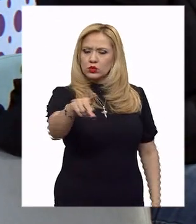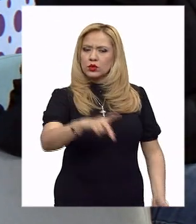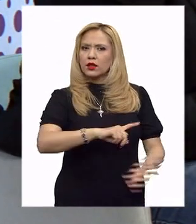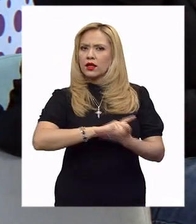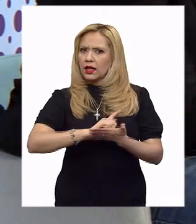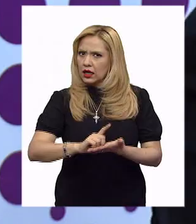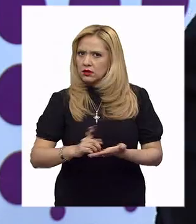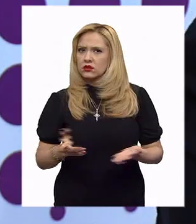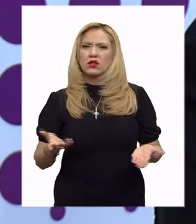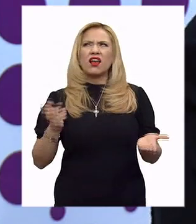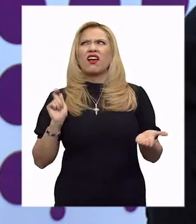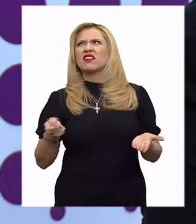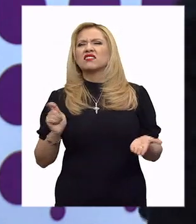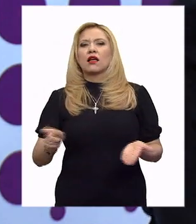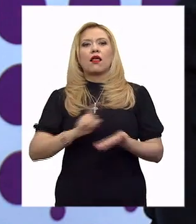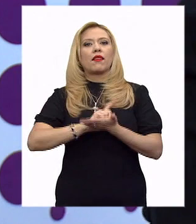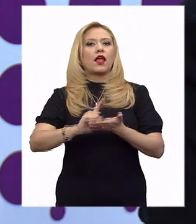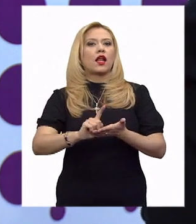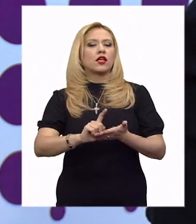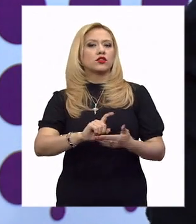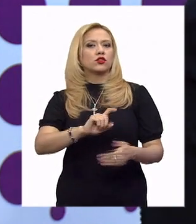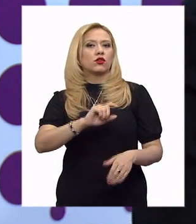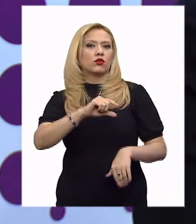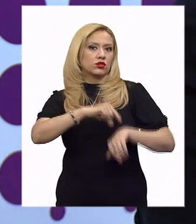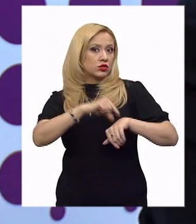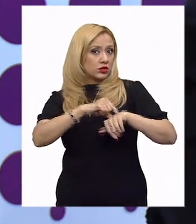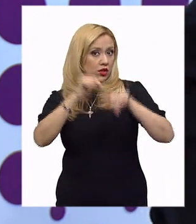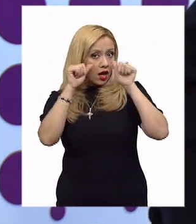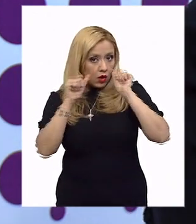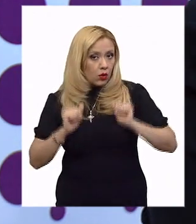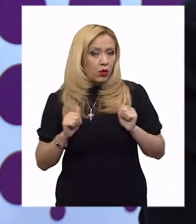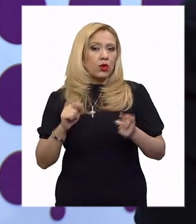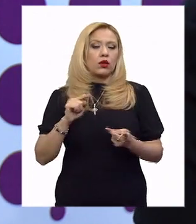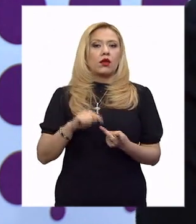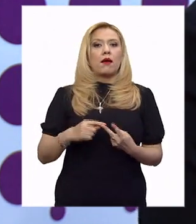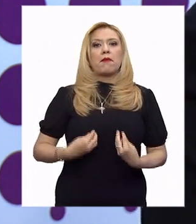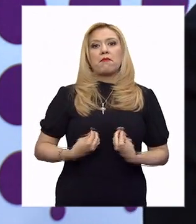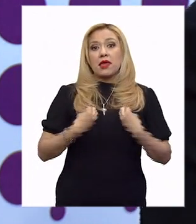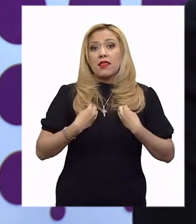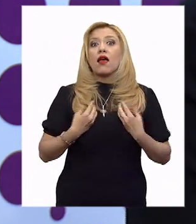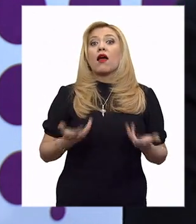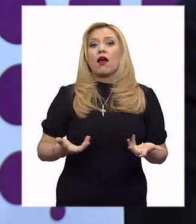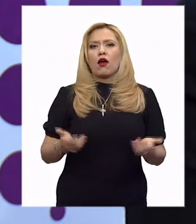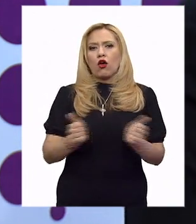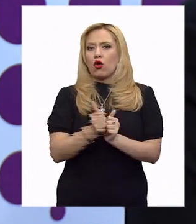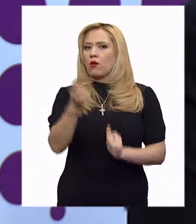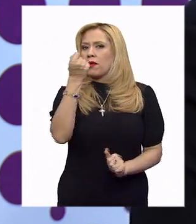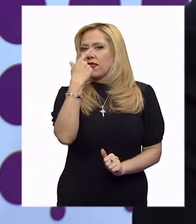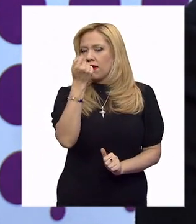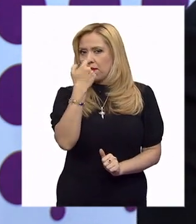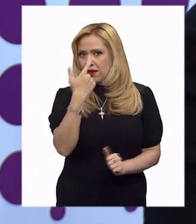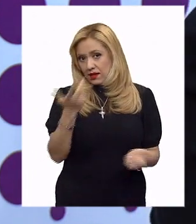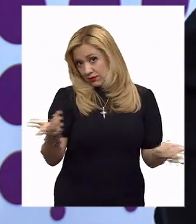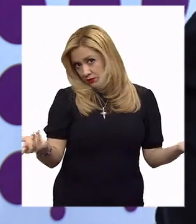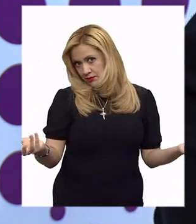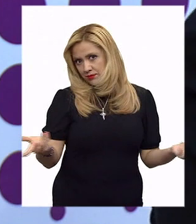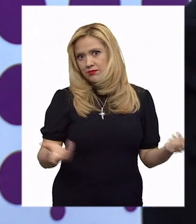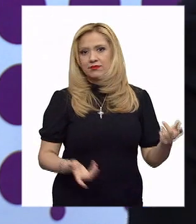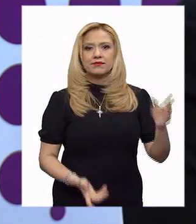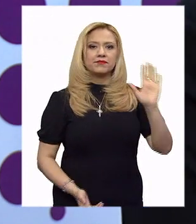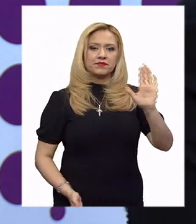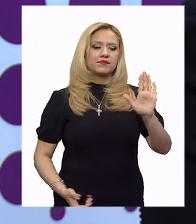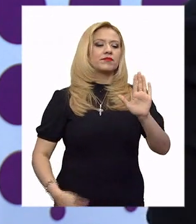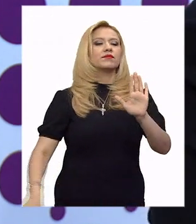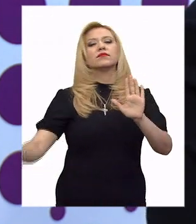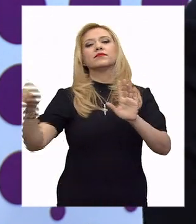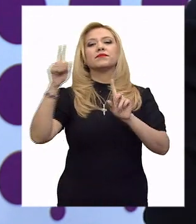Hablamos de un derecho a la salud o a la vida teniendo acceso a medicamentos, Hablamos un derecho también a la salud y a la